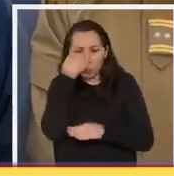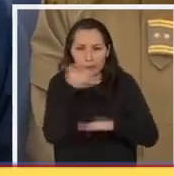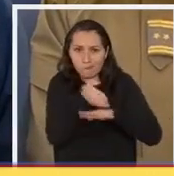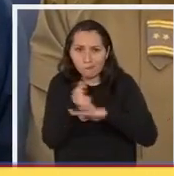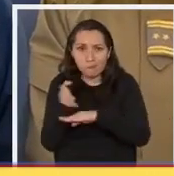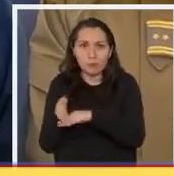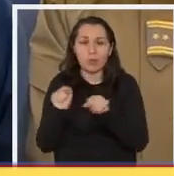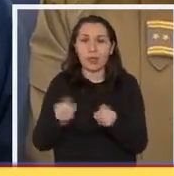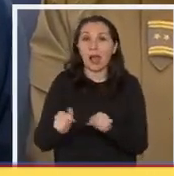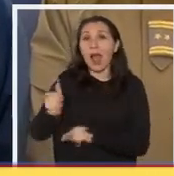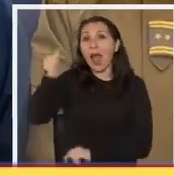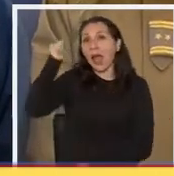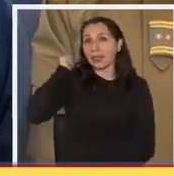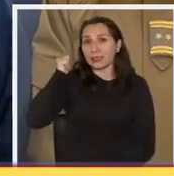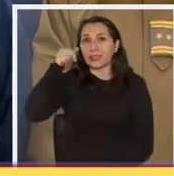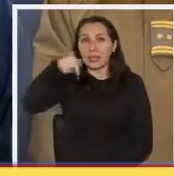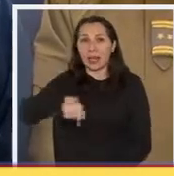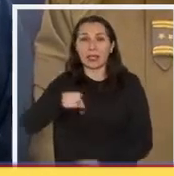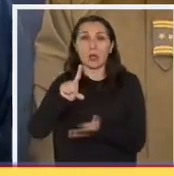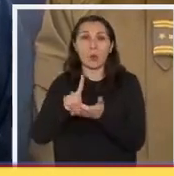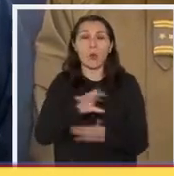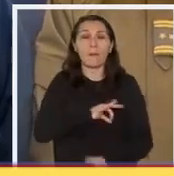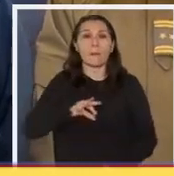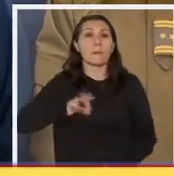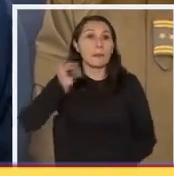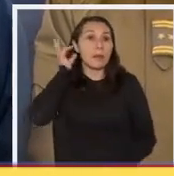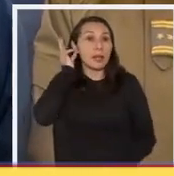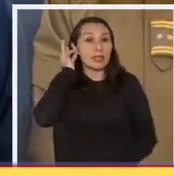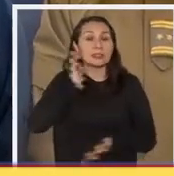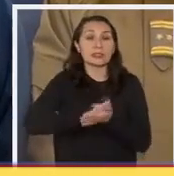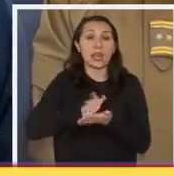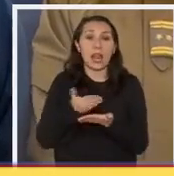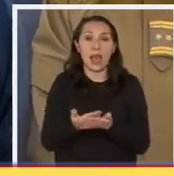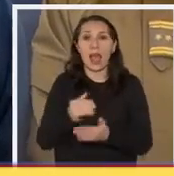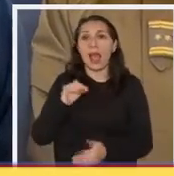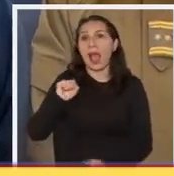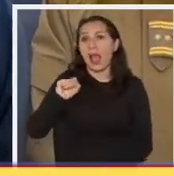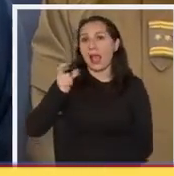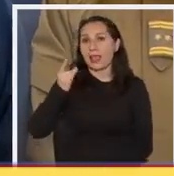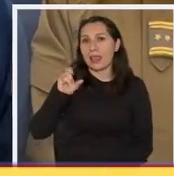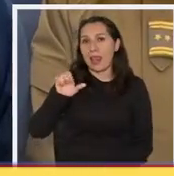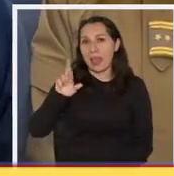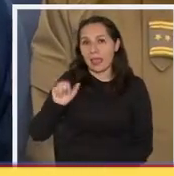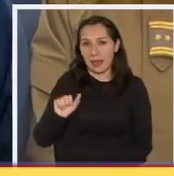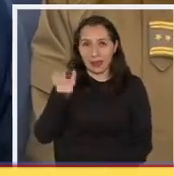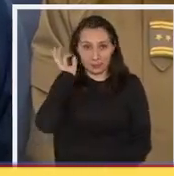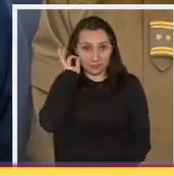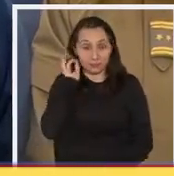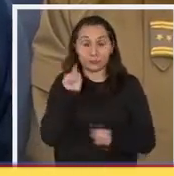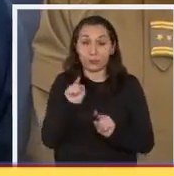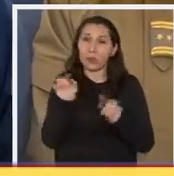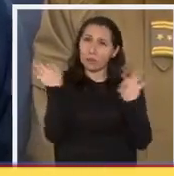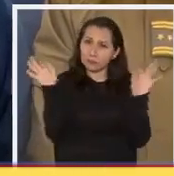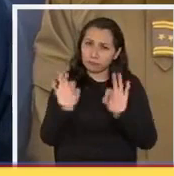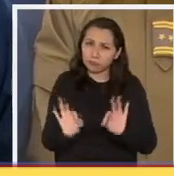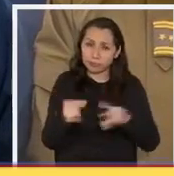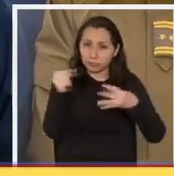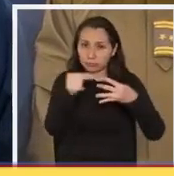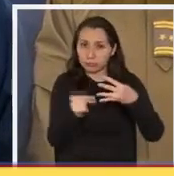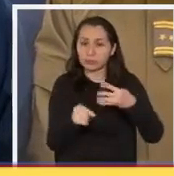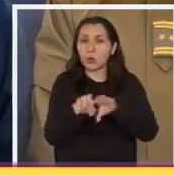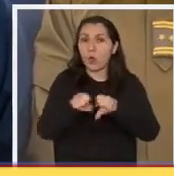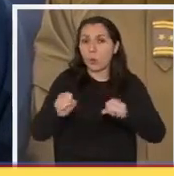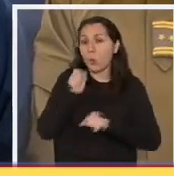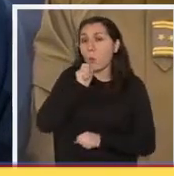Y ayer estuvo en este lugar la ministra de Salud, Jimena Aguilera. Y quiero detallar algunos compromisos